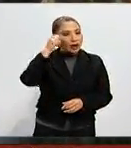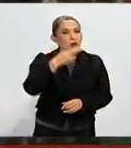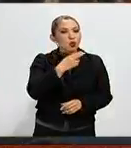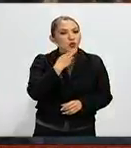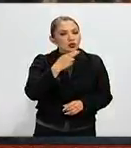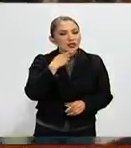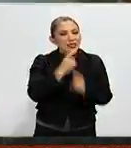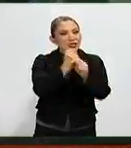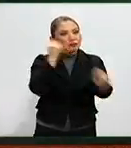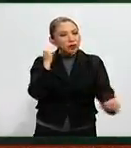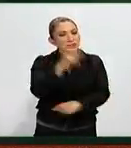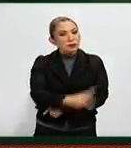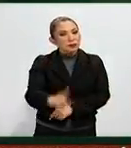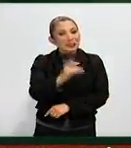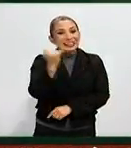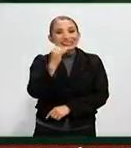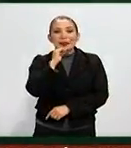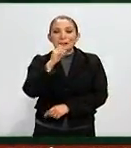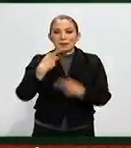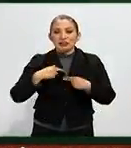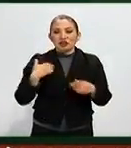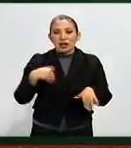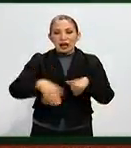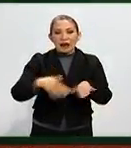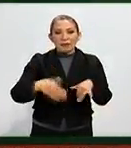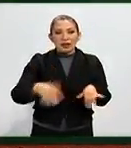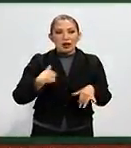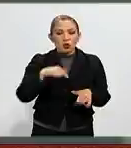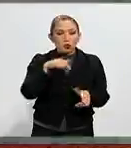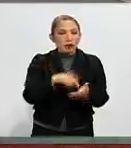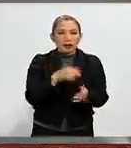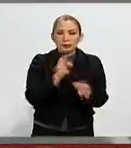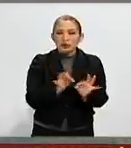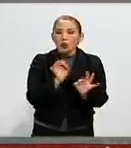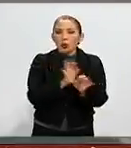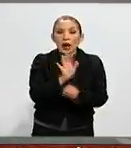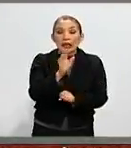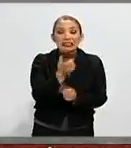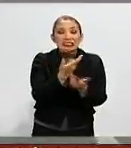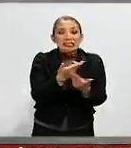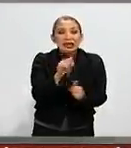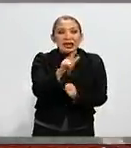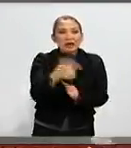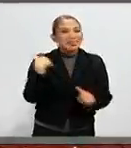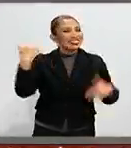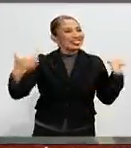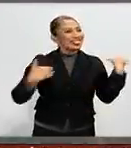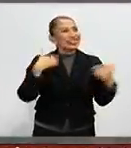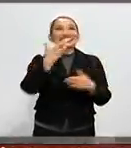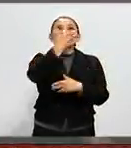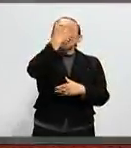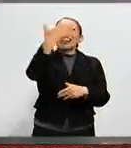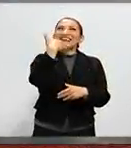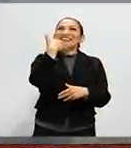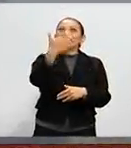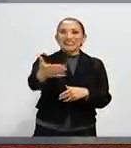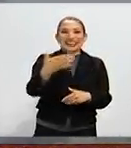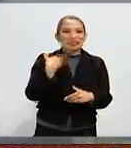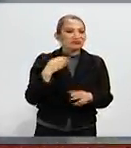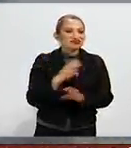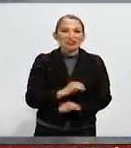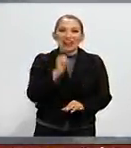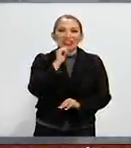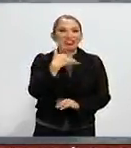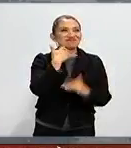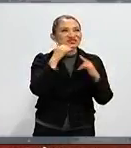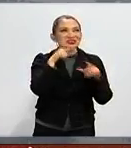del transporte público, así como peatones, tuvieron un punto en común. Ninguno logró disfrutar de un cielo despejado, el cual,